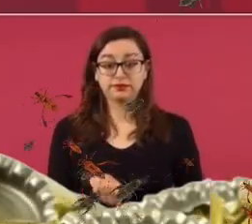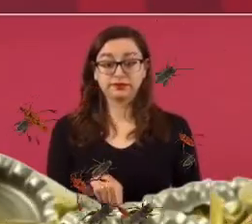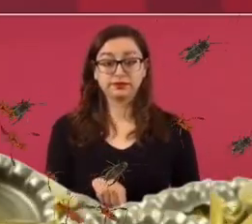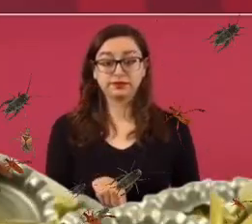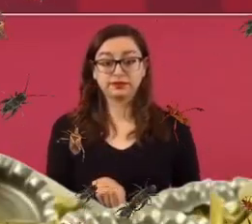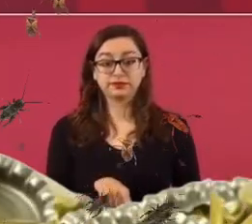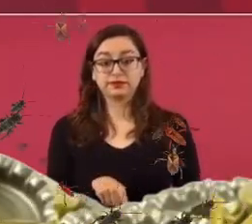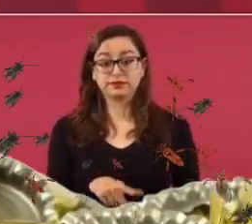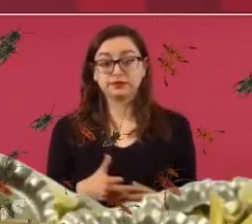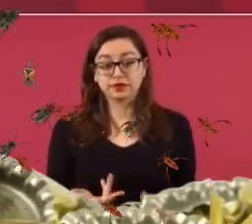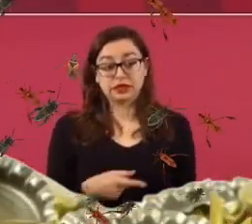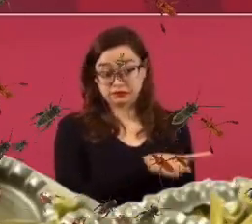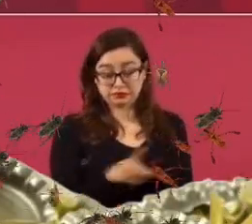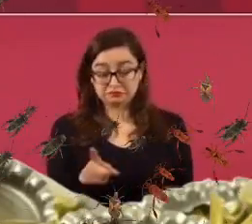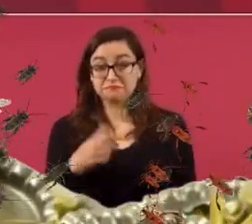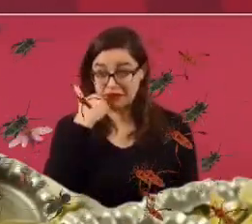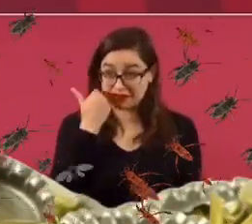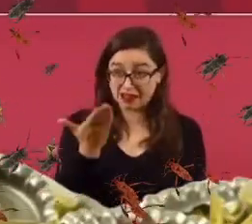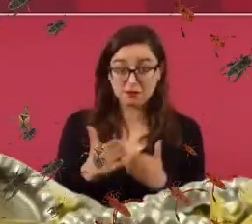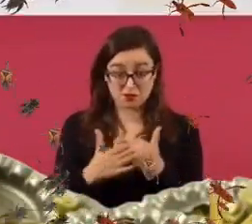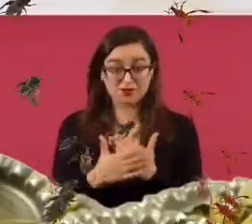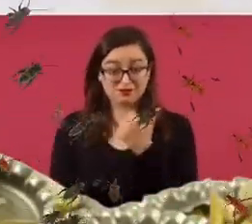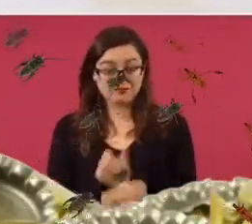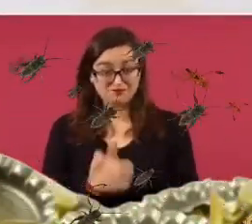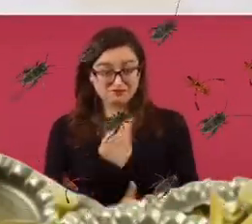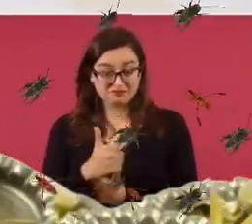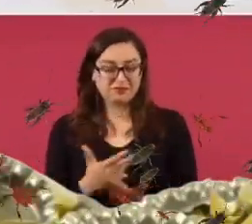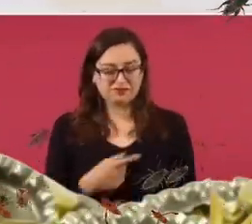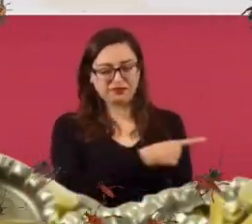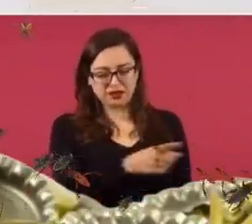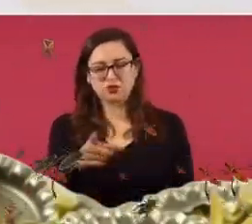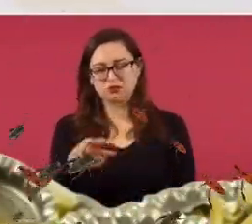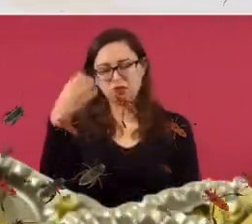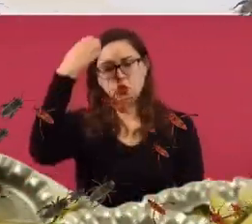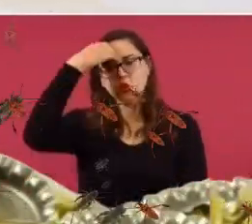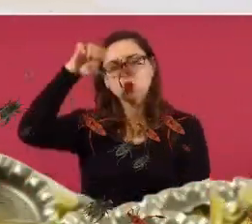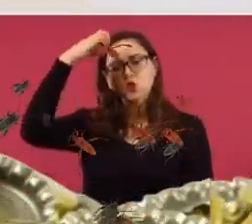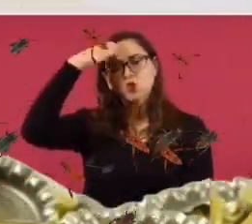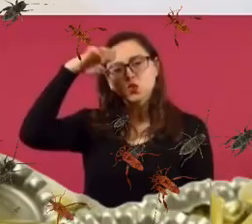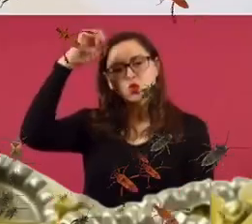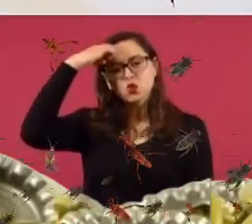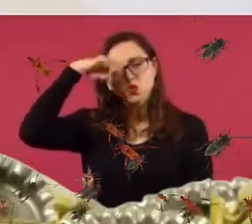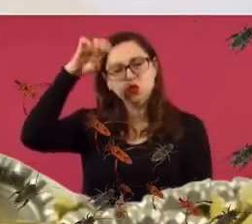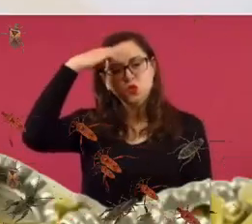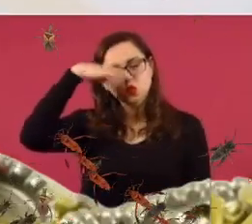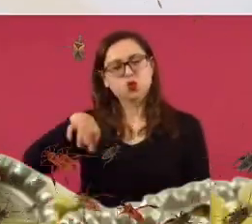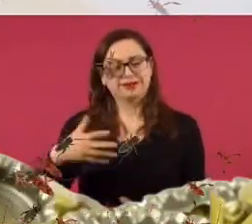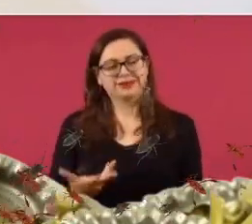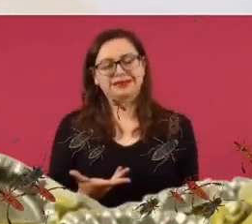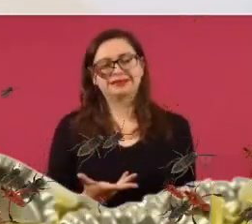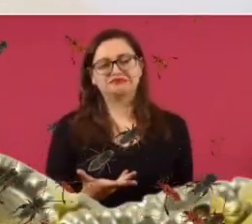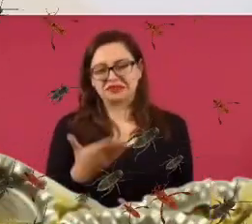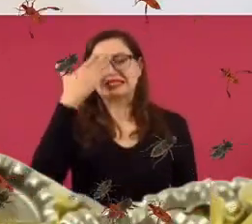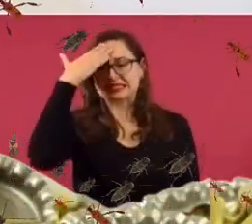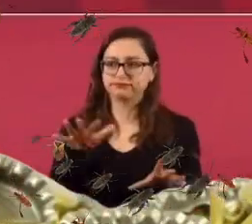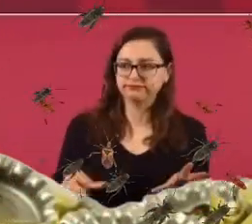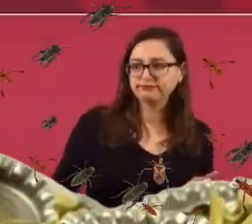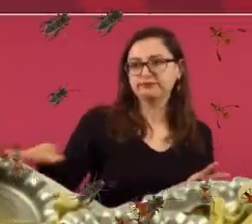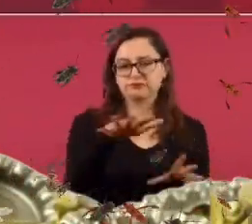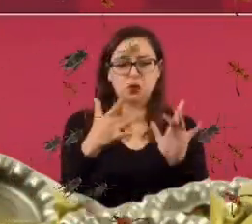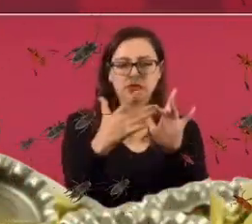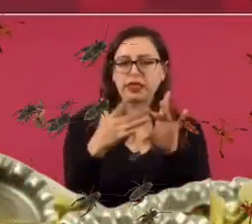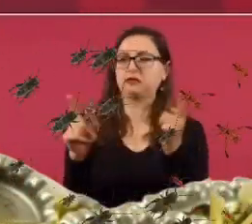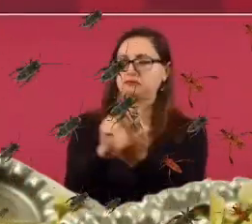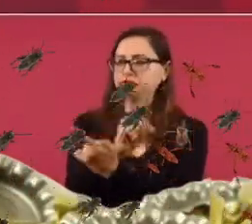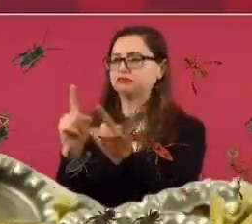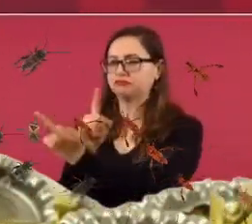los que están participando saben, porque es gente muy experimentada, que tiene comunicación con el pueblo, que